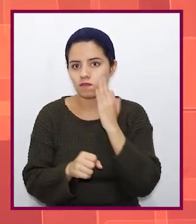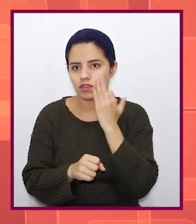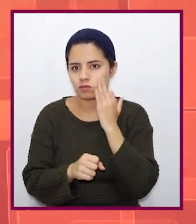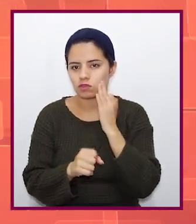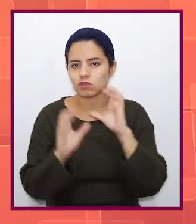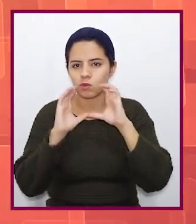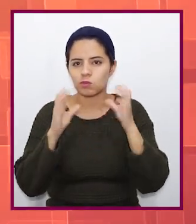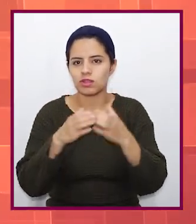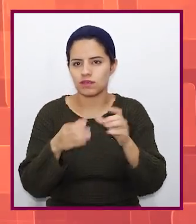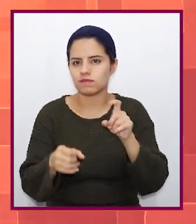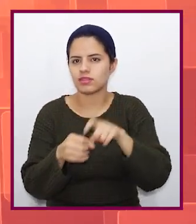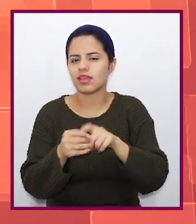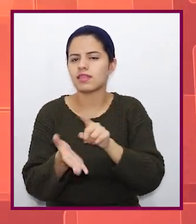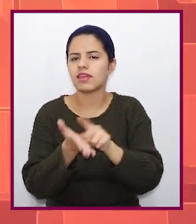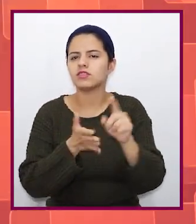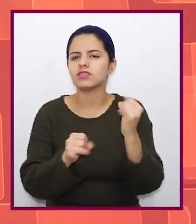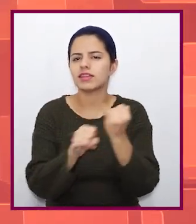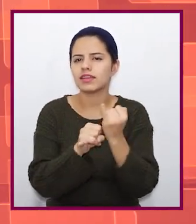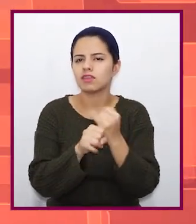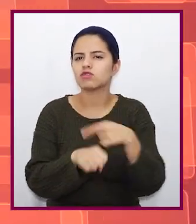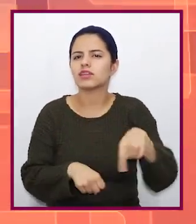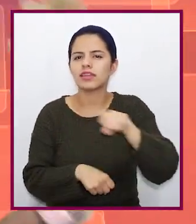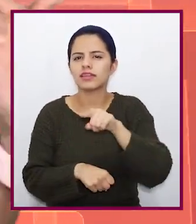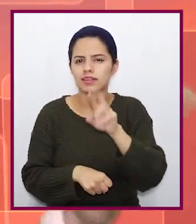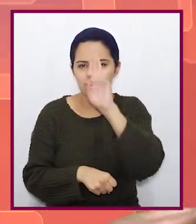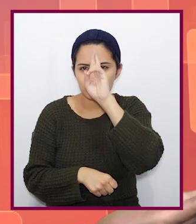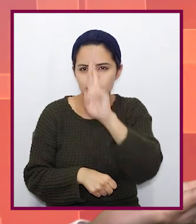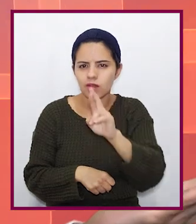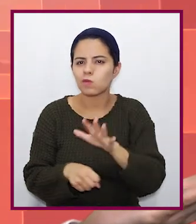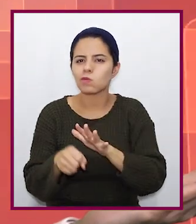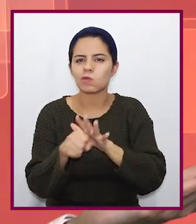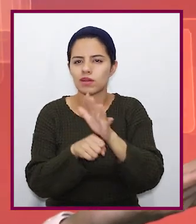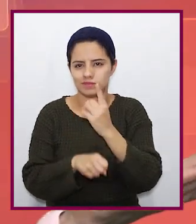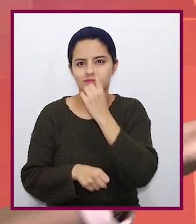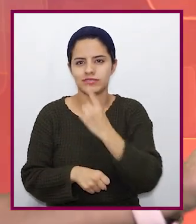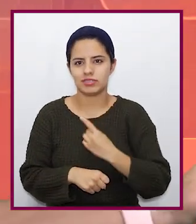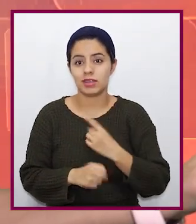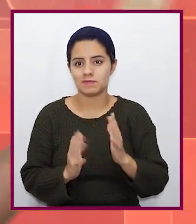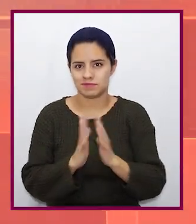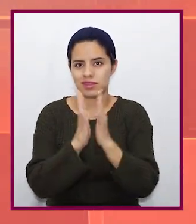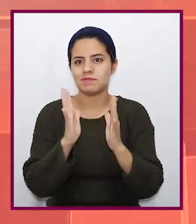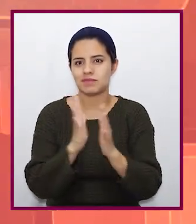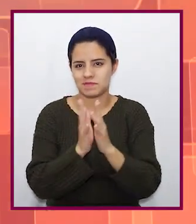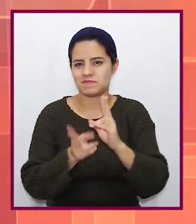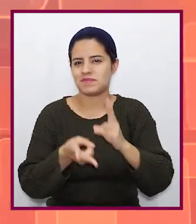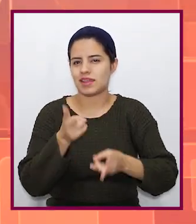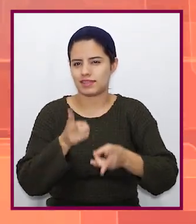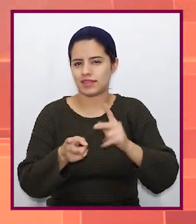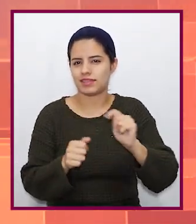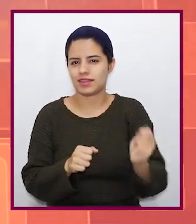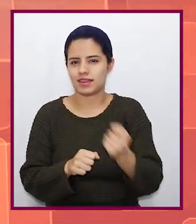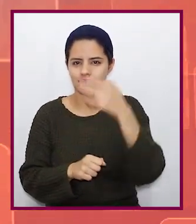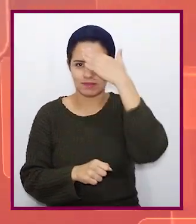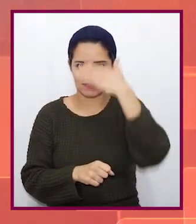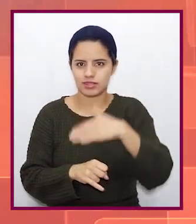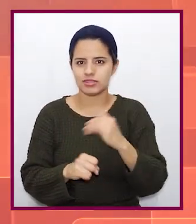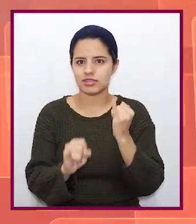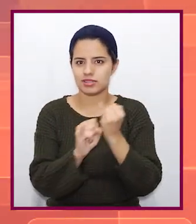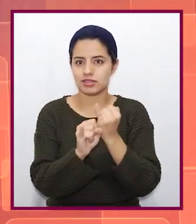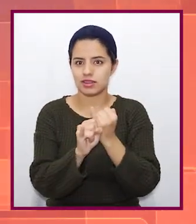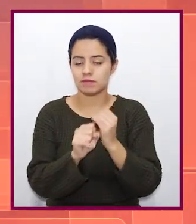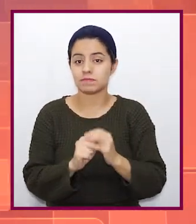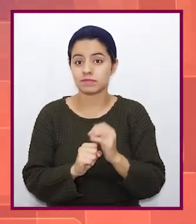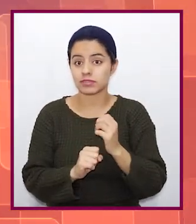qué derechos digitales ponen en práctica a diario. Participen con nosotros en este tecno cotorreo de saberes digitales. Y